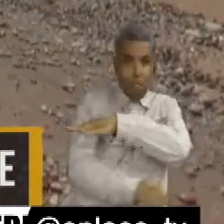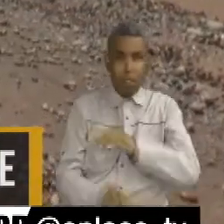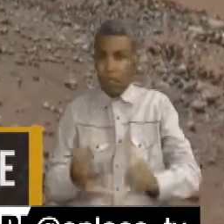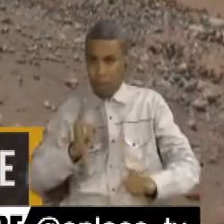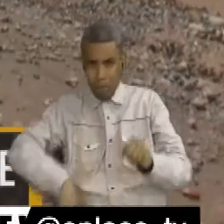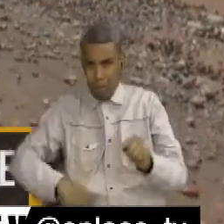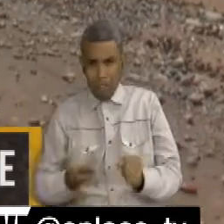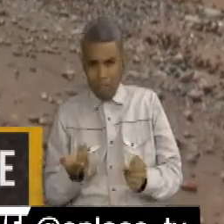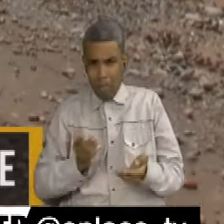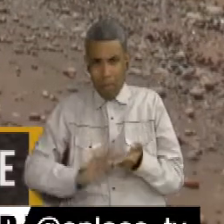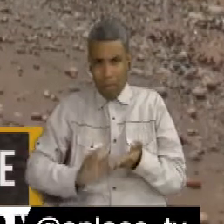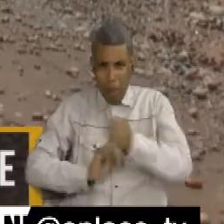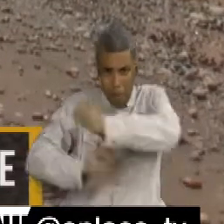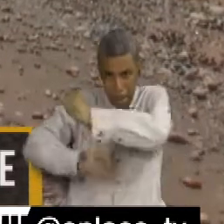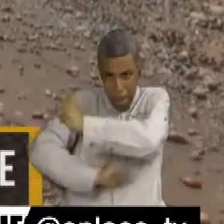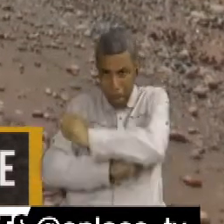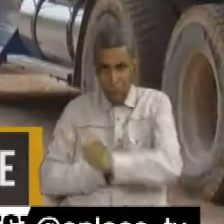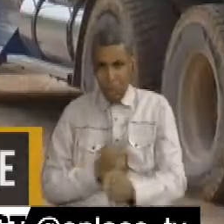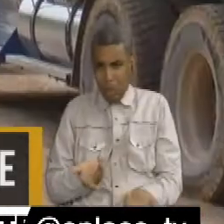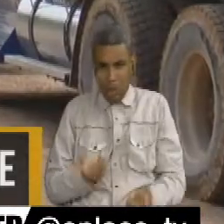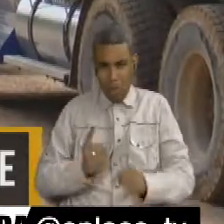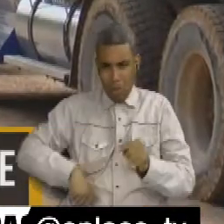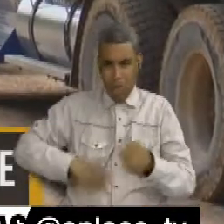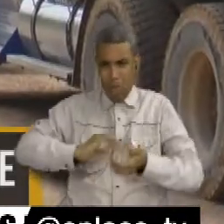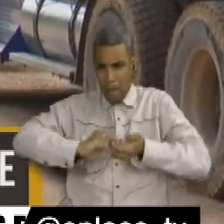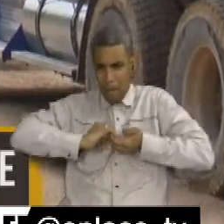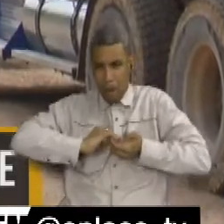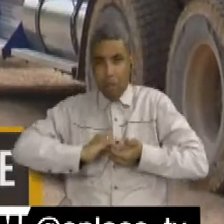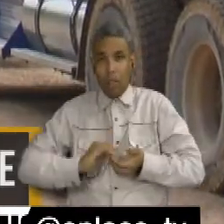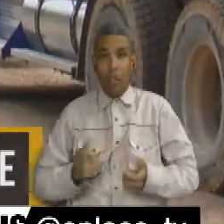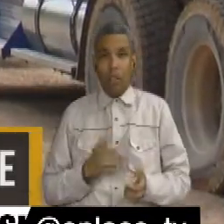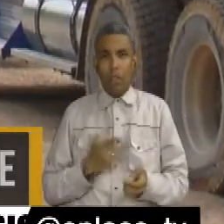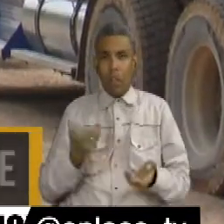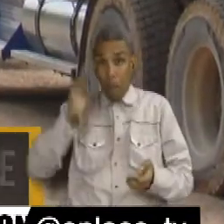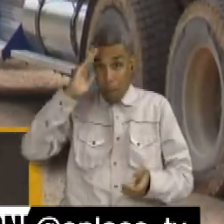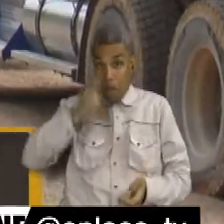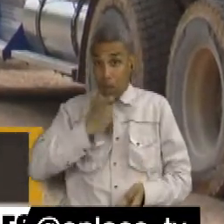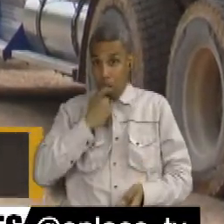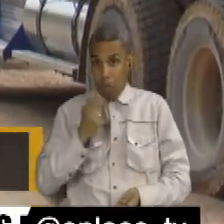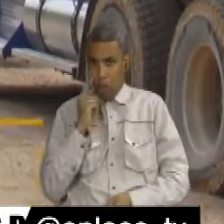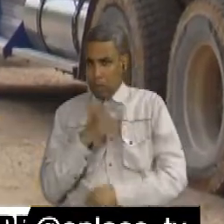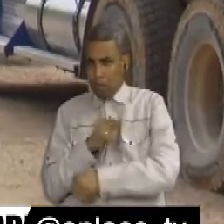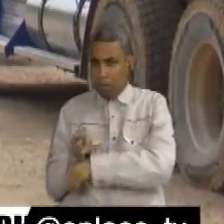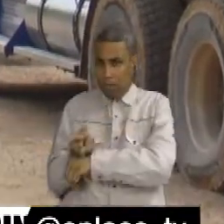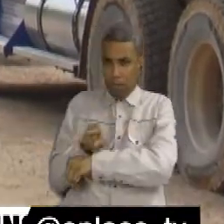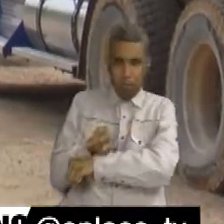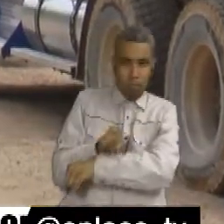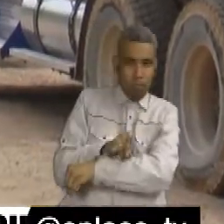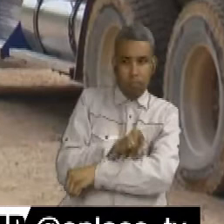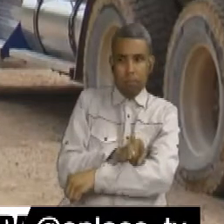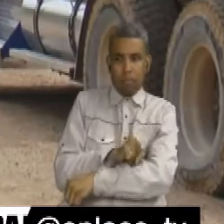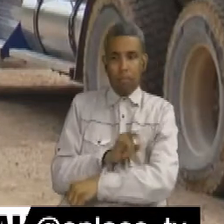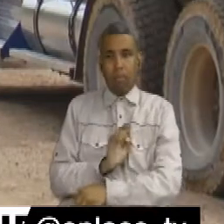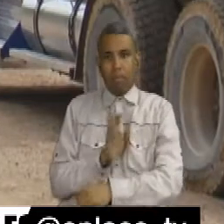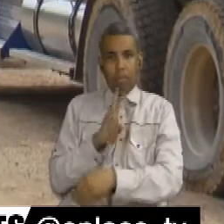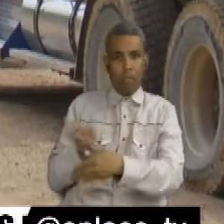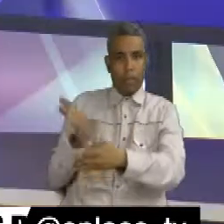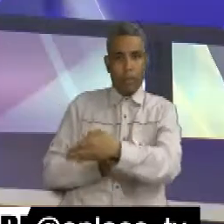autoridades continúan con los controles para evitar que estos vehículos con carga pesada transiten por lugares no permitidos.